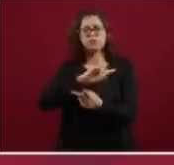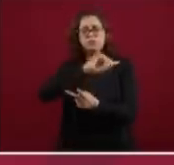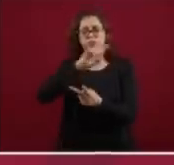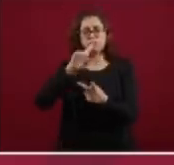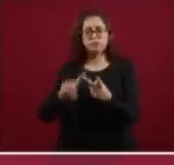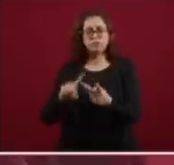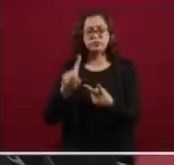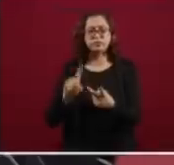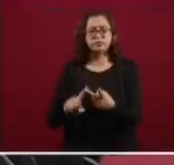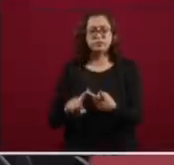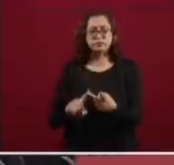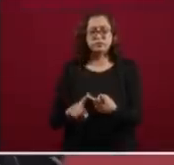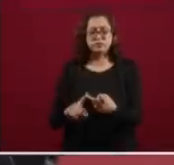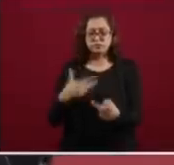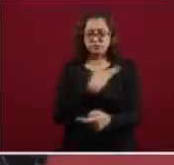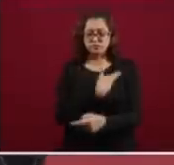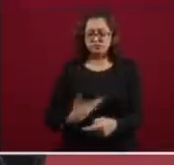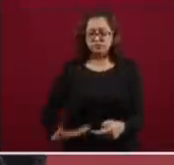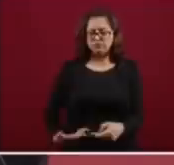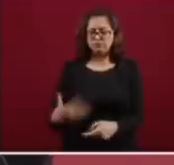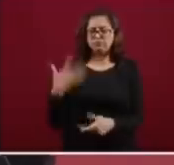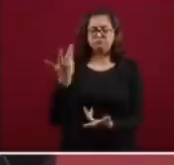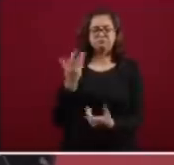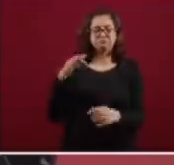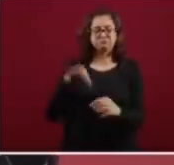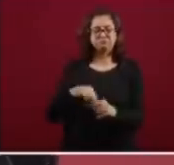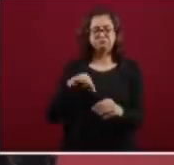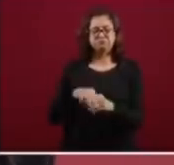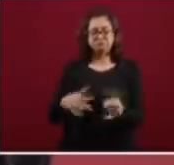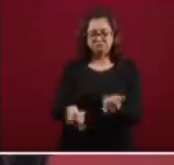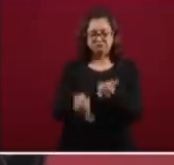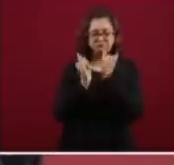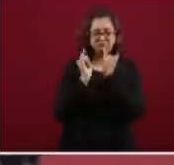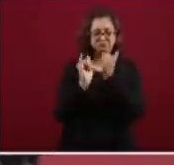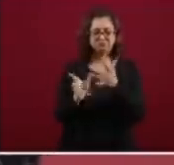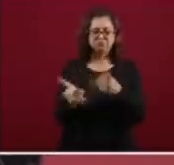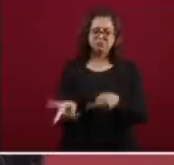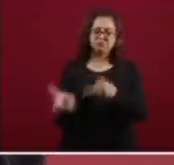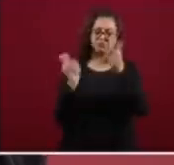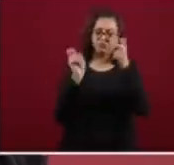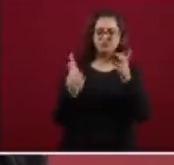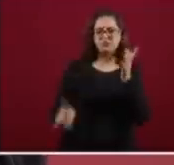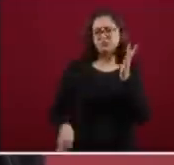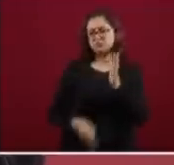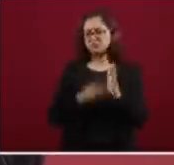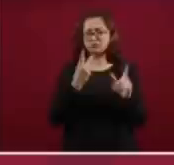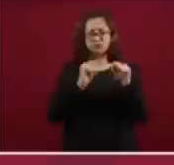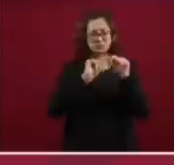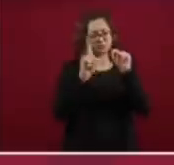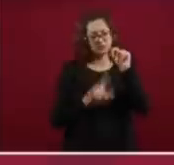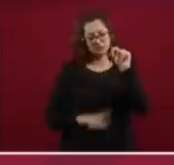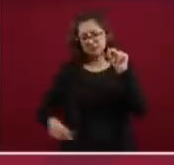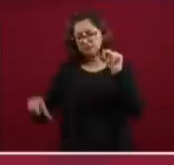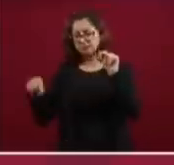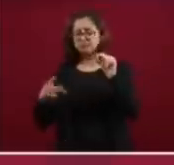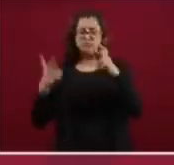que nos roban la presidencia y empezamos a recorrer todo el país de nuevo